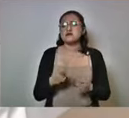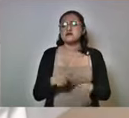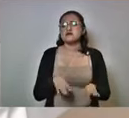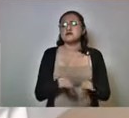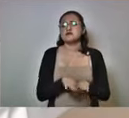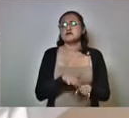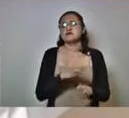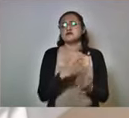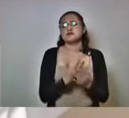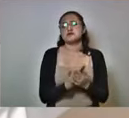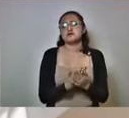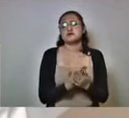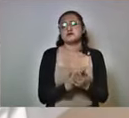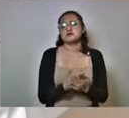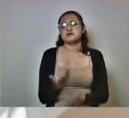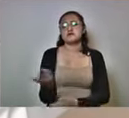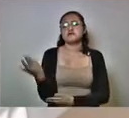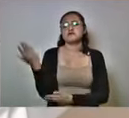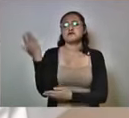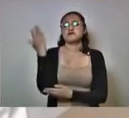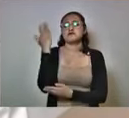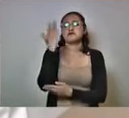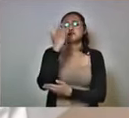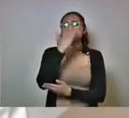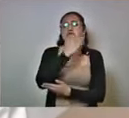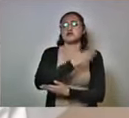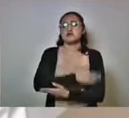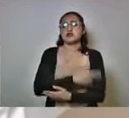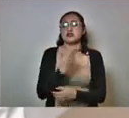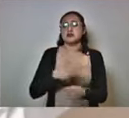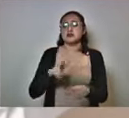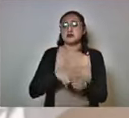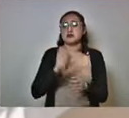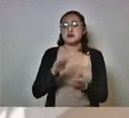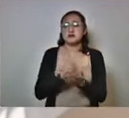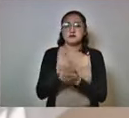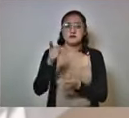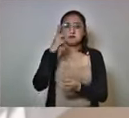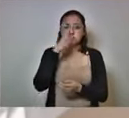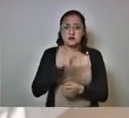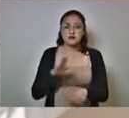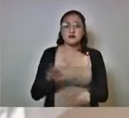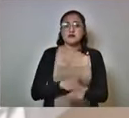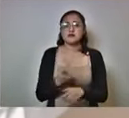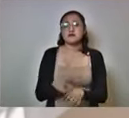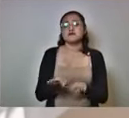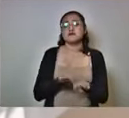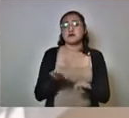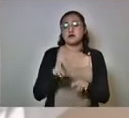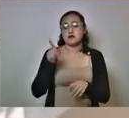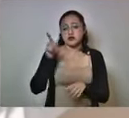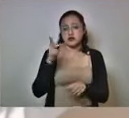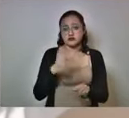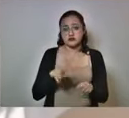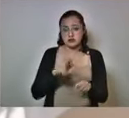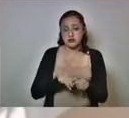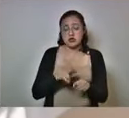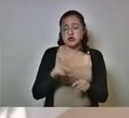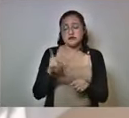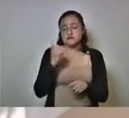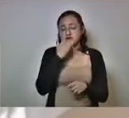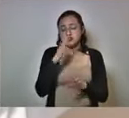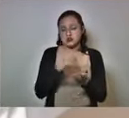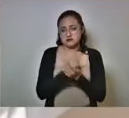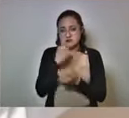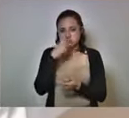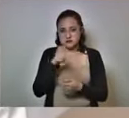antesala desde todo el día en un hospital de la Ciudad de México, porque trabaja en la Ciudad de México